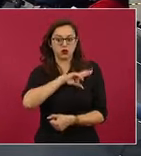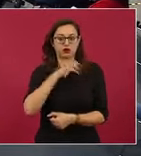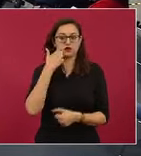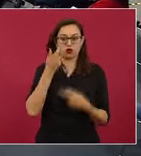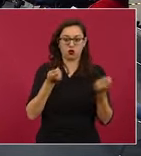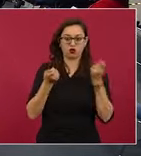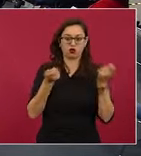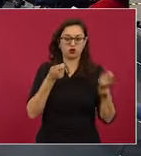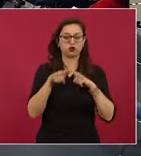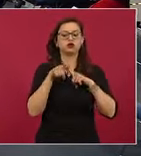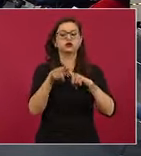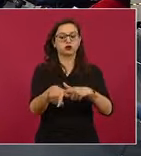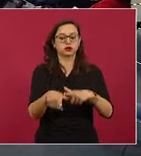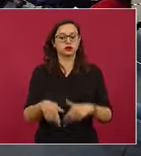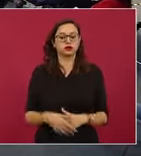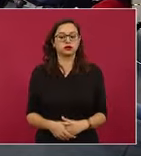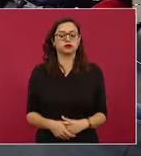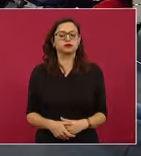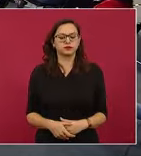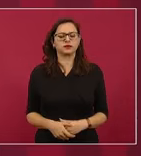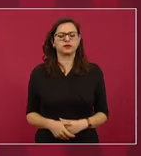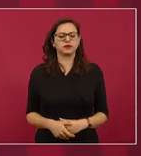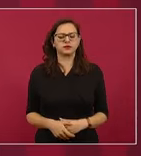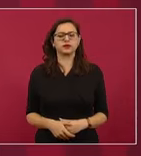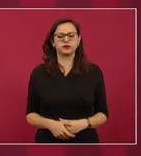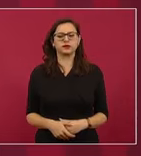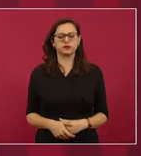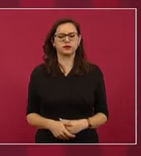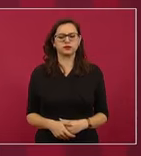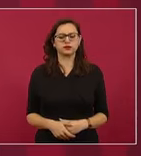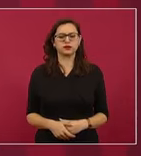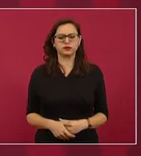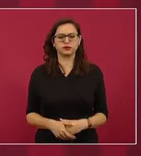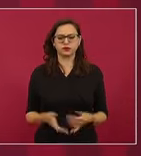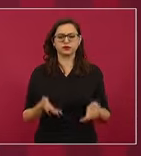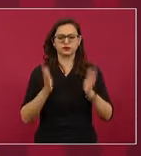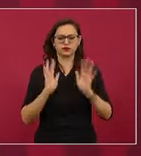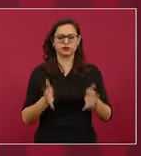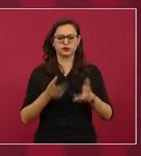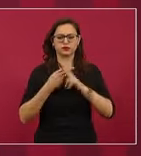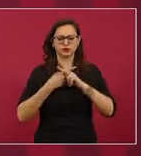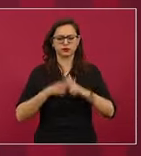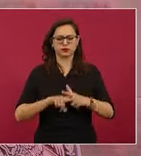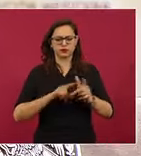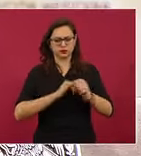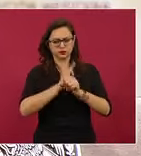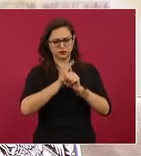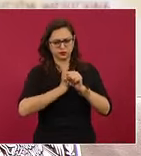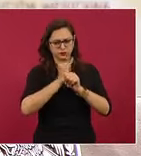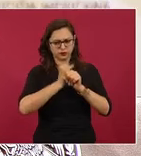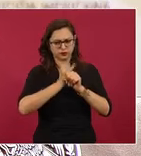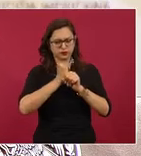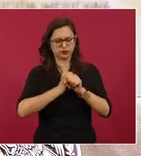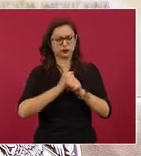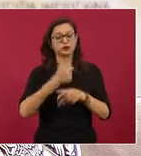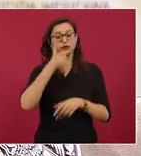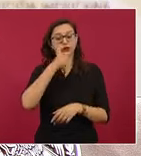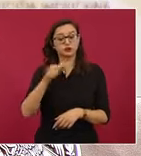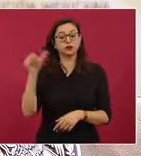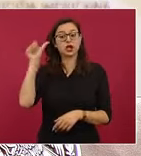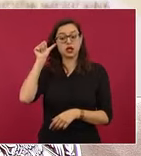controles. Sí, se está haciendo una investigación a fondo. Ayer tuve